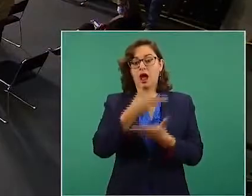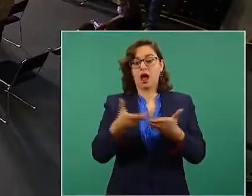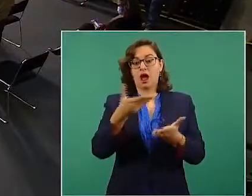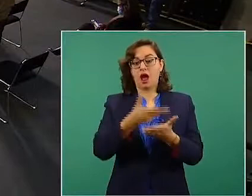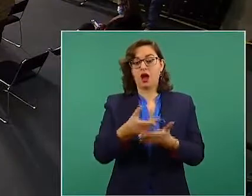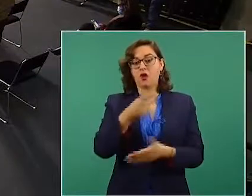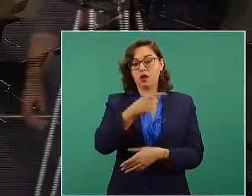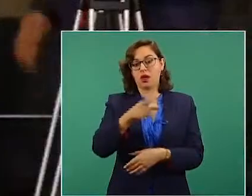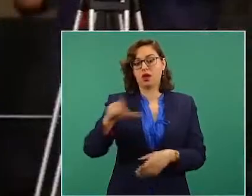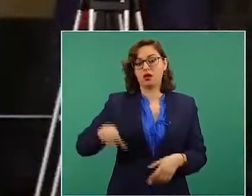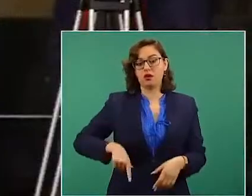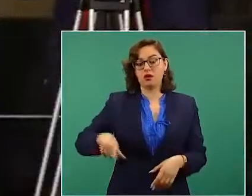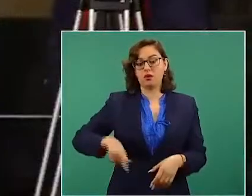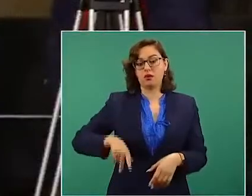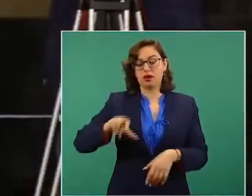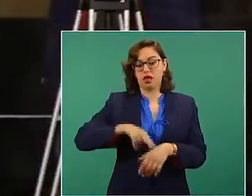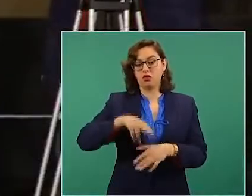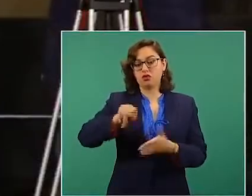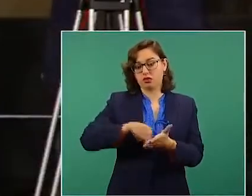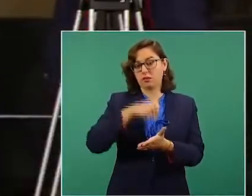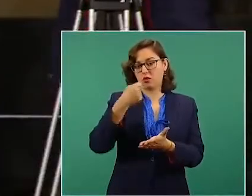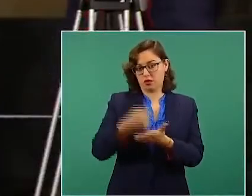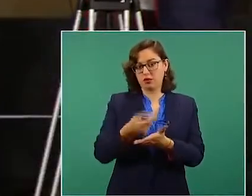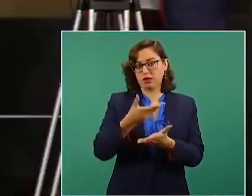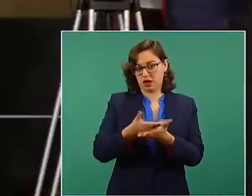de Tamaulipas, y